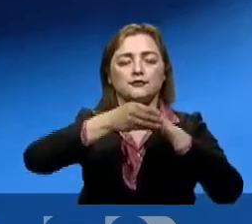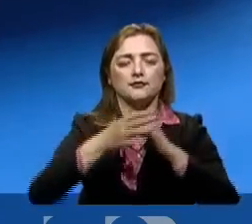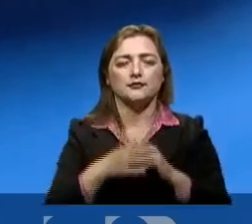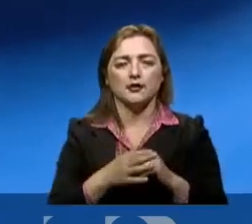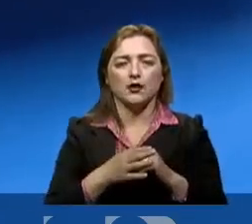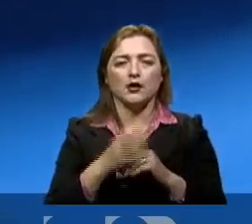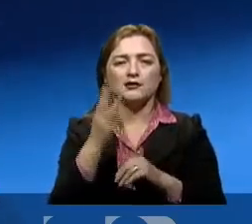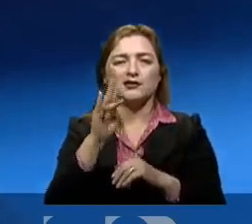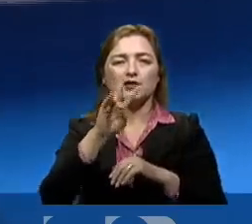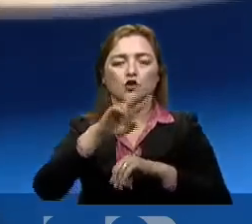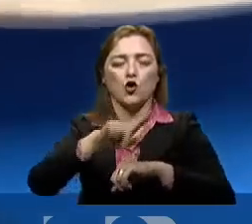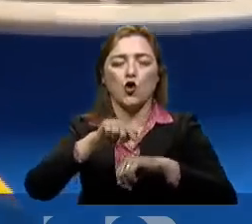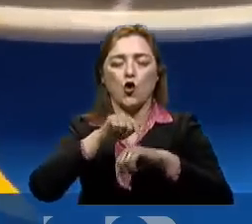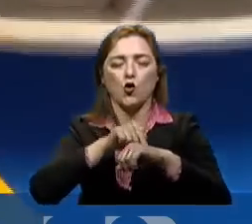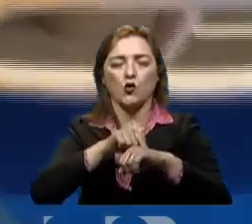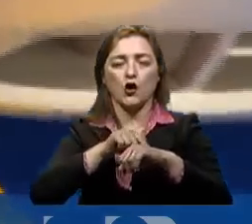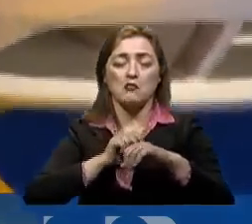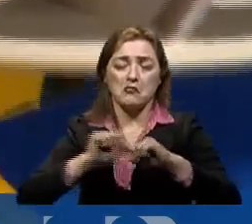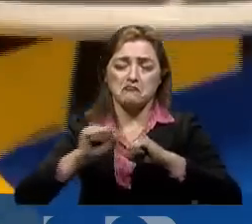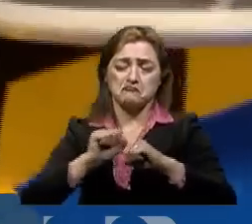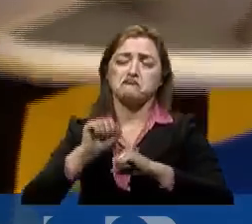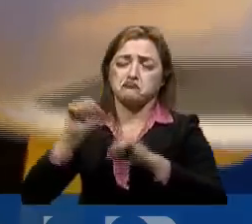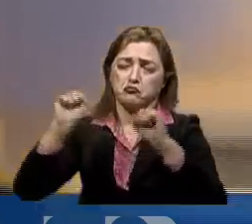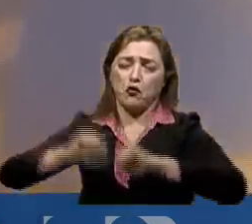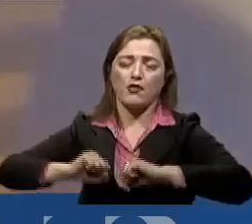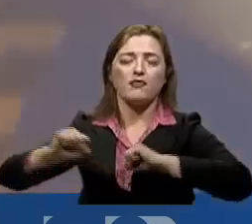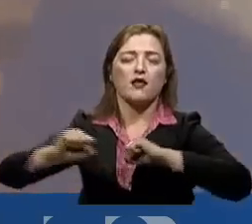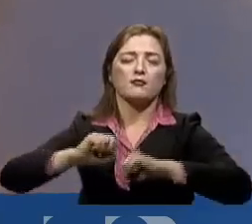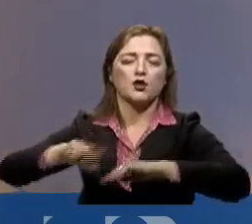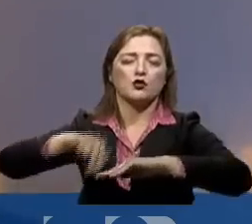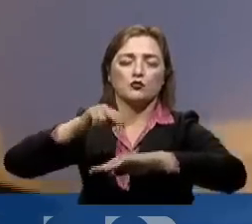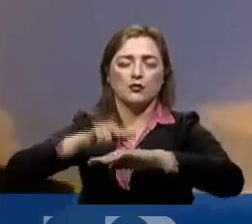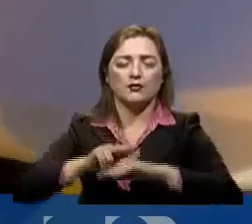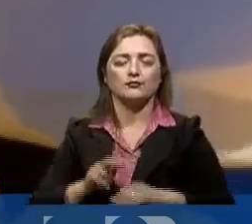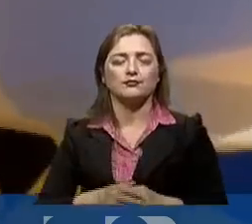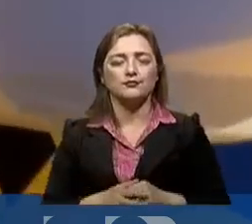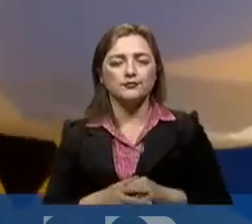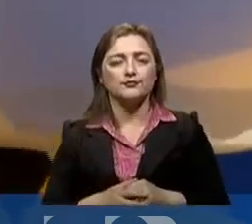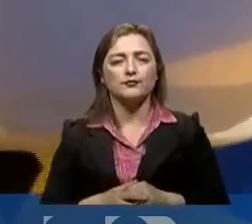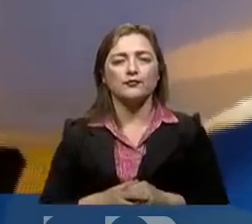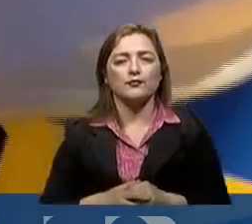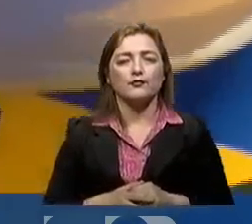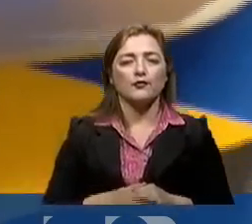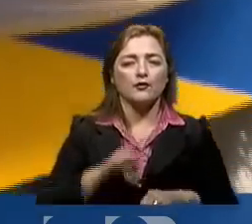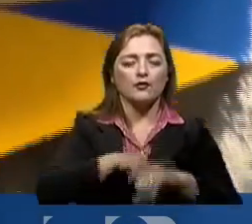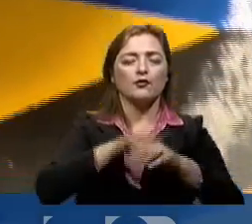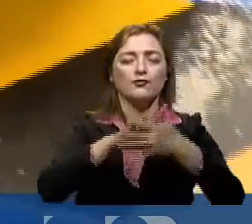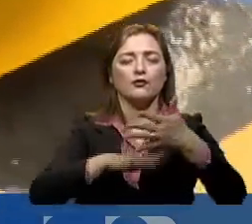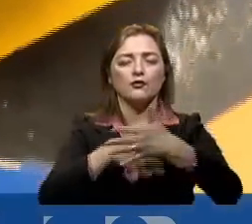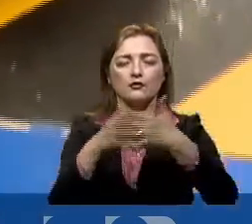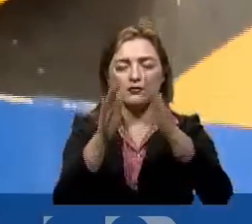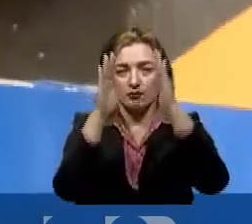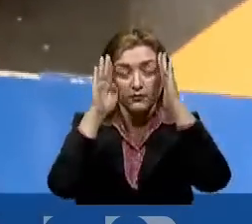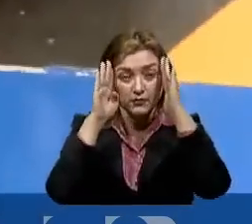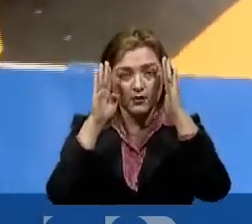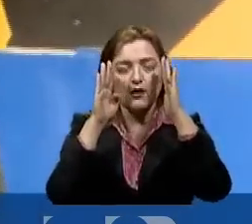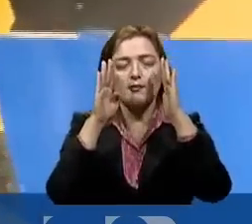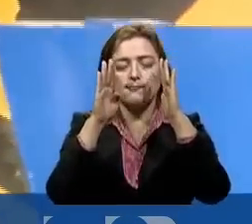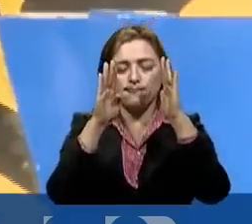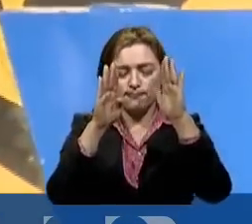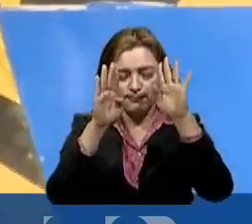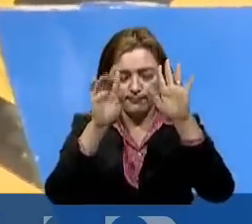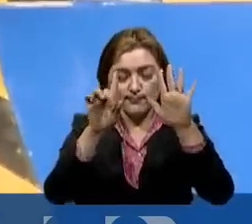continuar con el trámite normal aquí en Quito. Perfecto. Finalmente, Silvana, reiteremos, por favor, cuáles son los horarios de atención de los 6 centros que